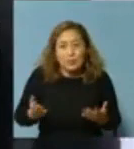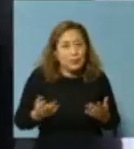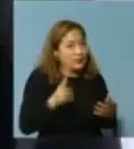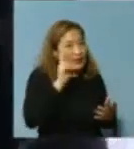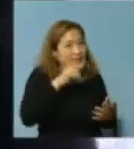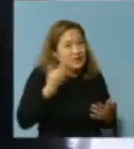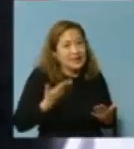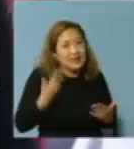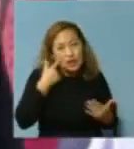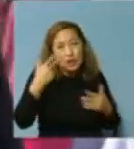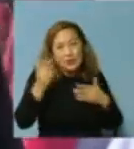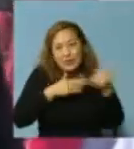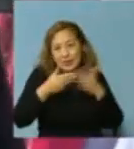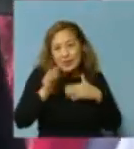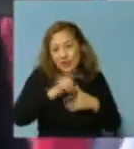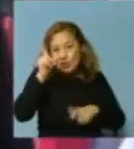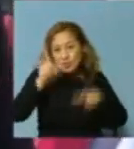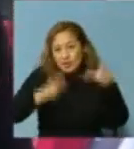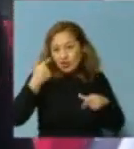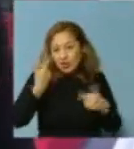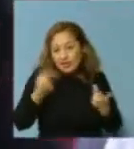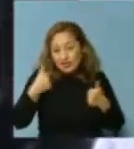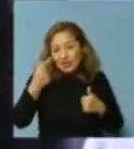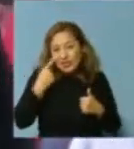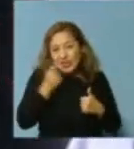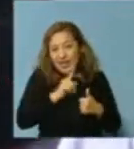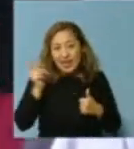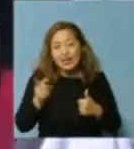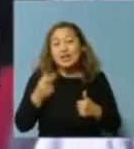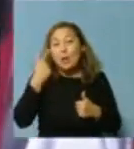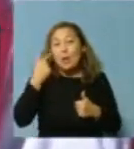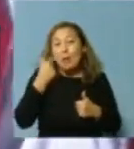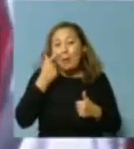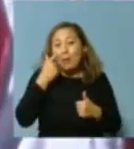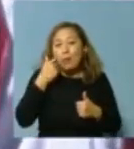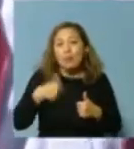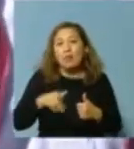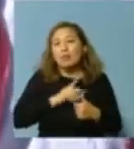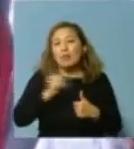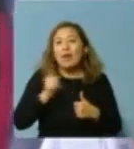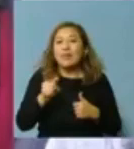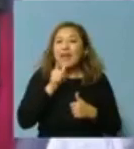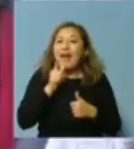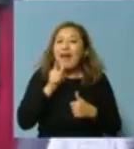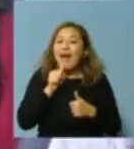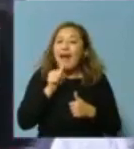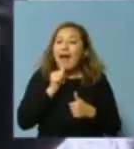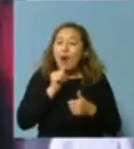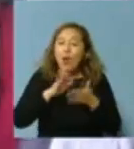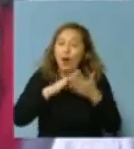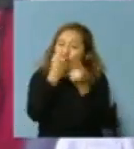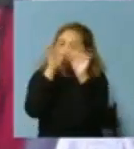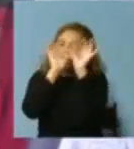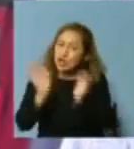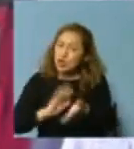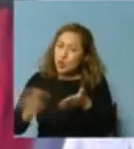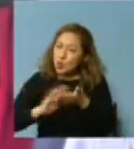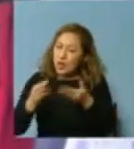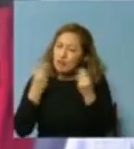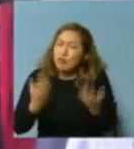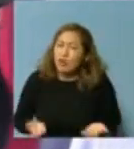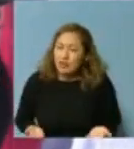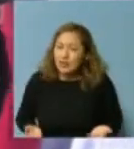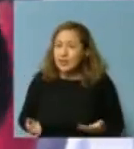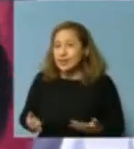estuvimos viendo, estuvimos hablando con muchas personas de la comunidad. Van también por el tema del riego, ese es el próximo proyecto, tiene mucho empuje. Sí,